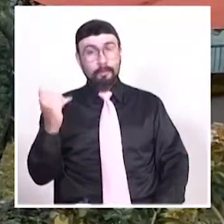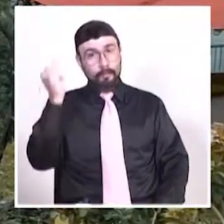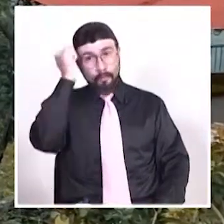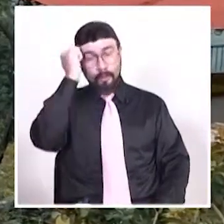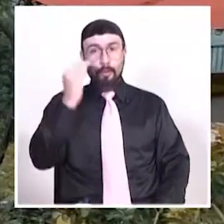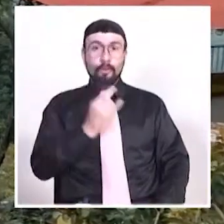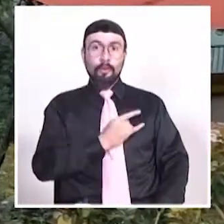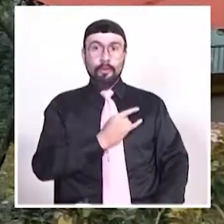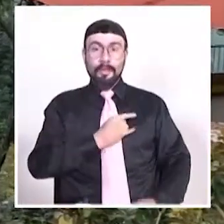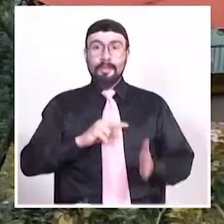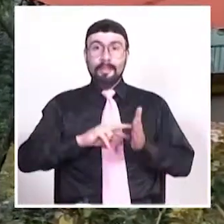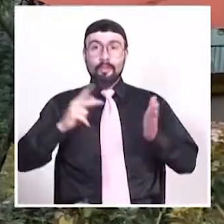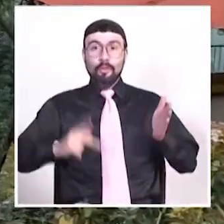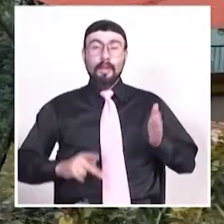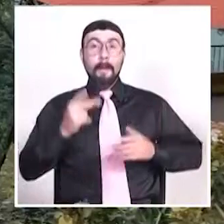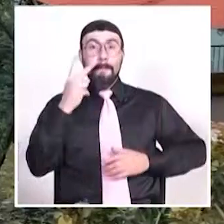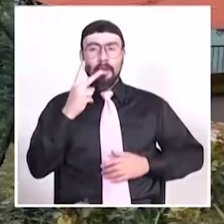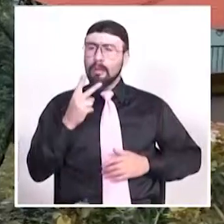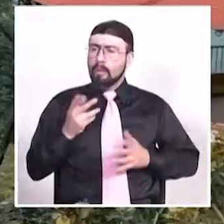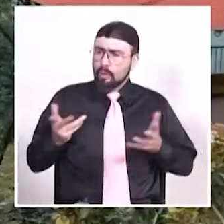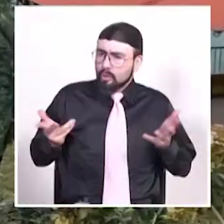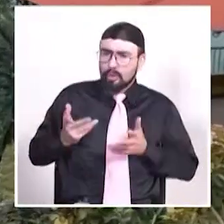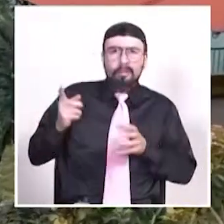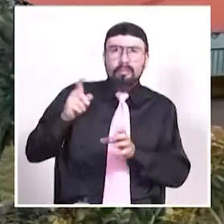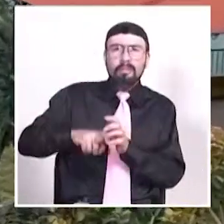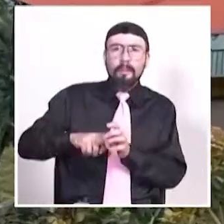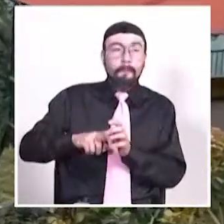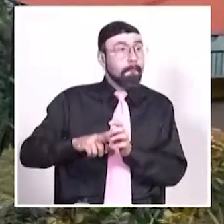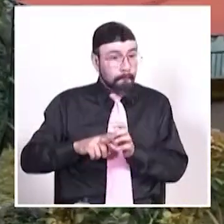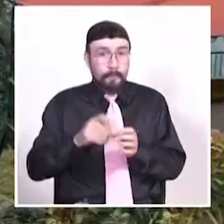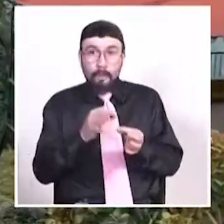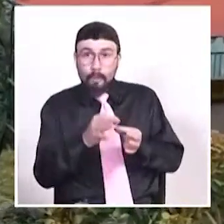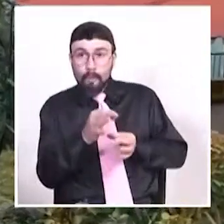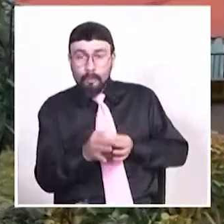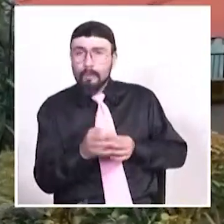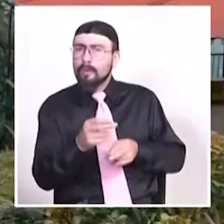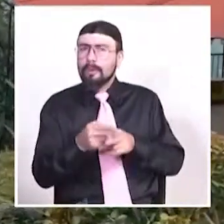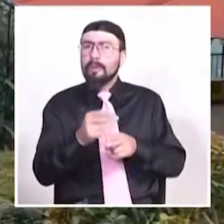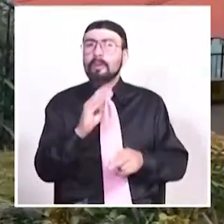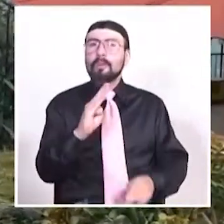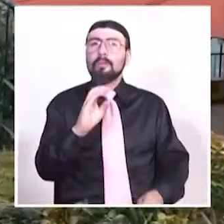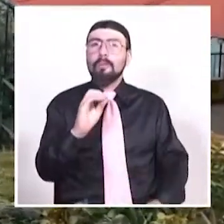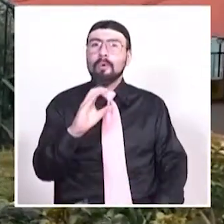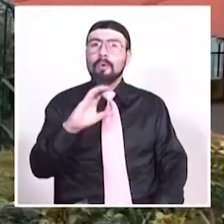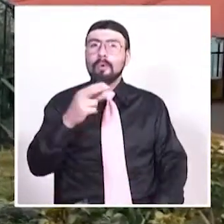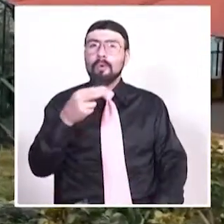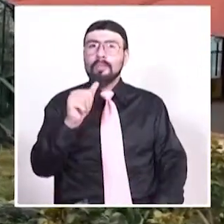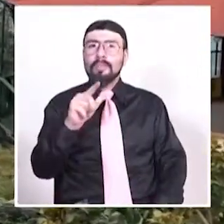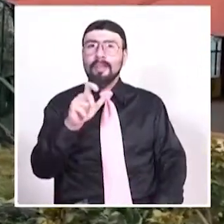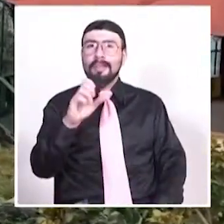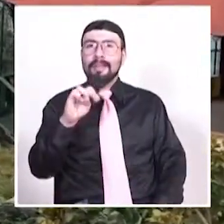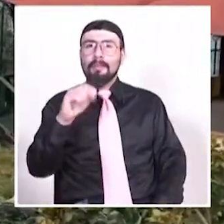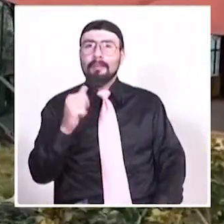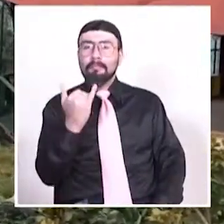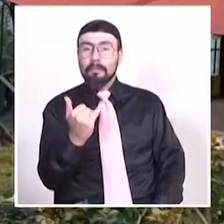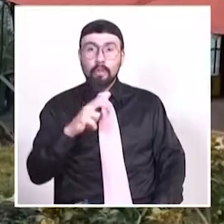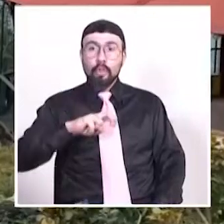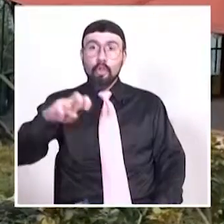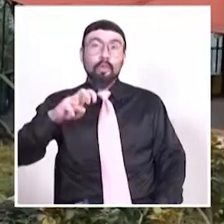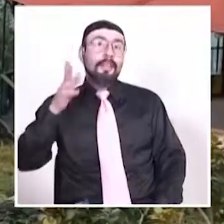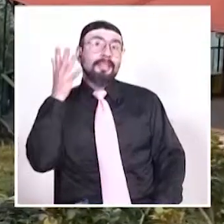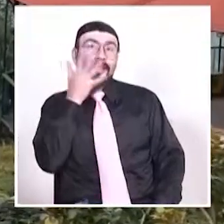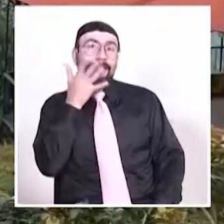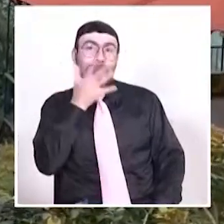Pereira. ¿Dónde estamos? Bueno, el municipio es Bochalema, Bochalema, norte de Santander. Es un